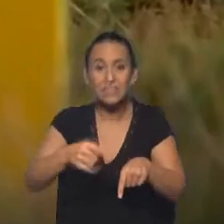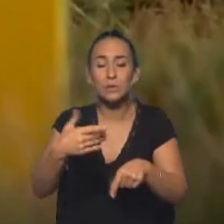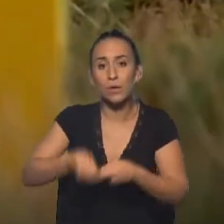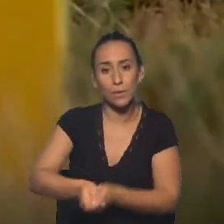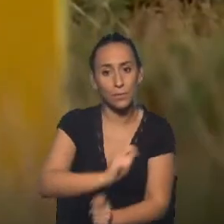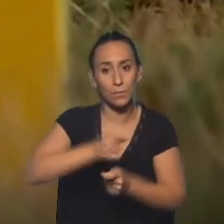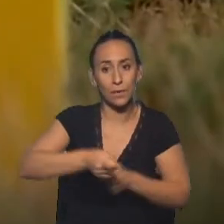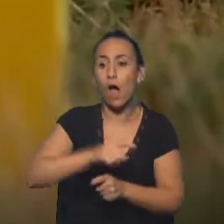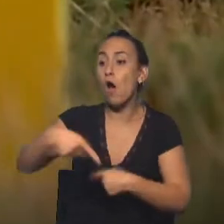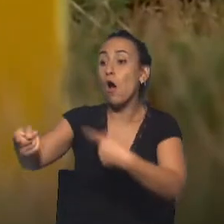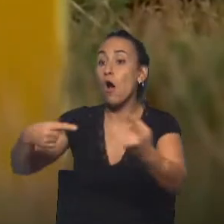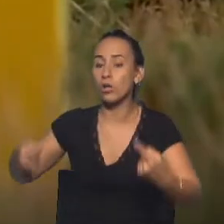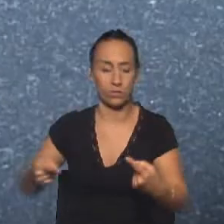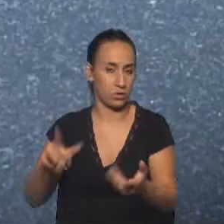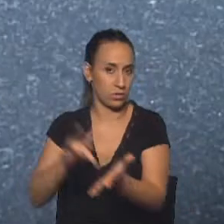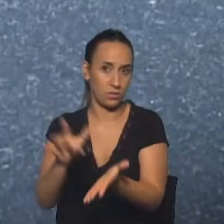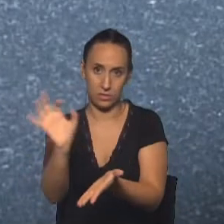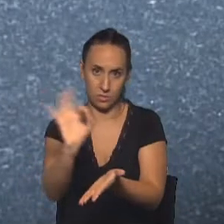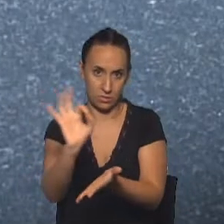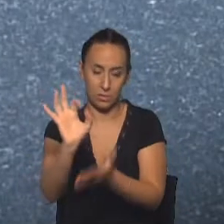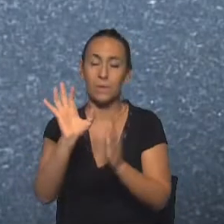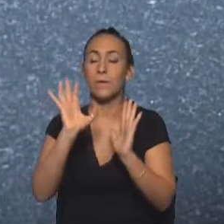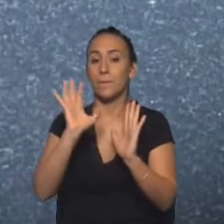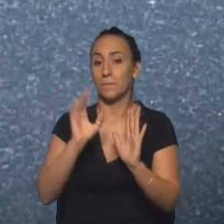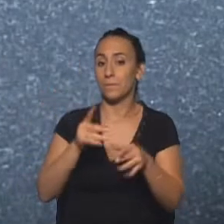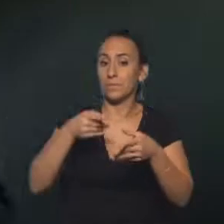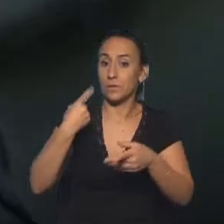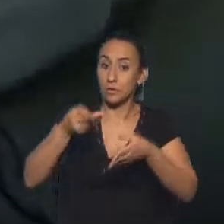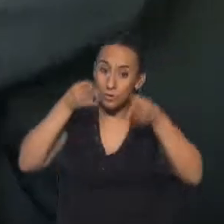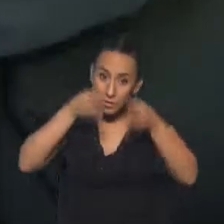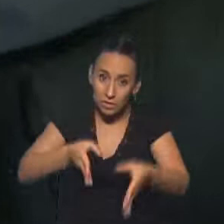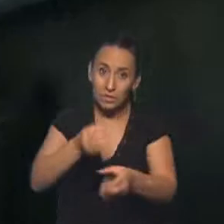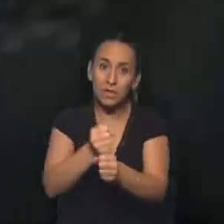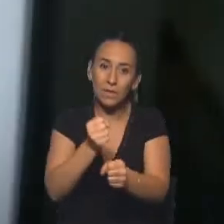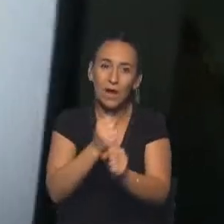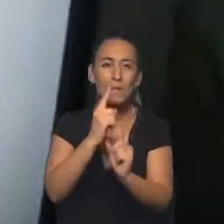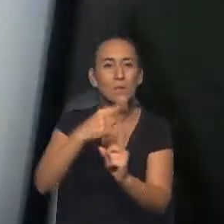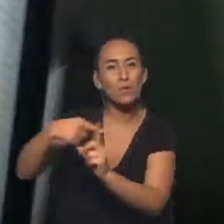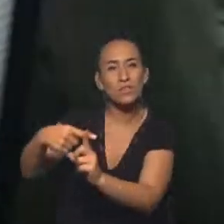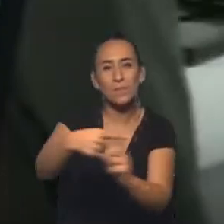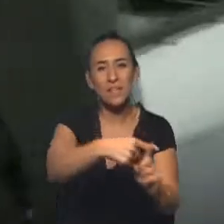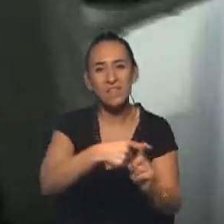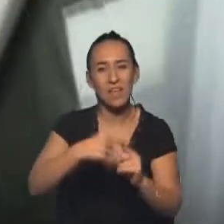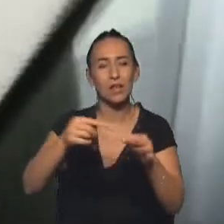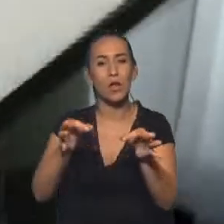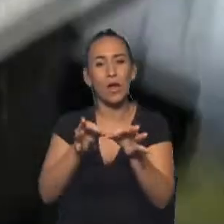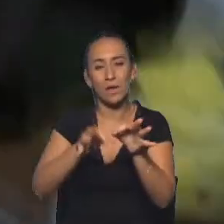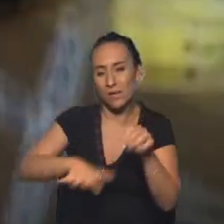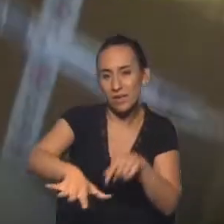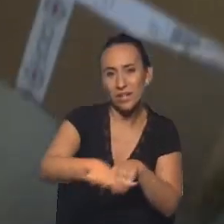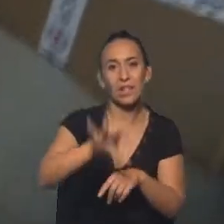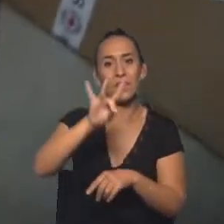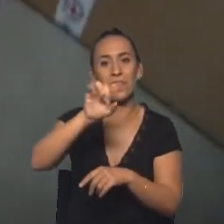El objetivo de esa misión humanitaria era trabajar en el cementerio argentino en Darwin. No había que